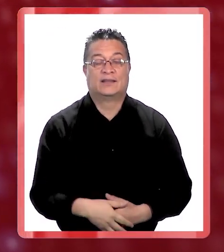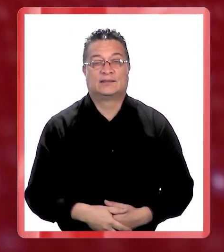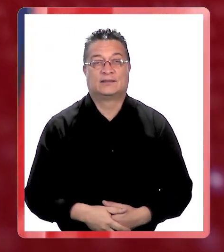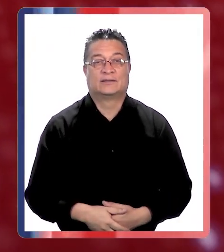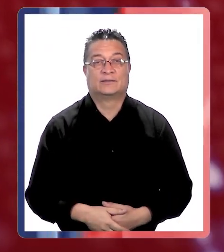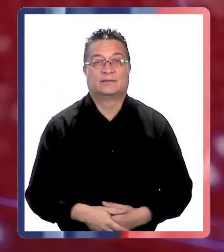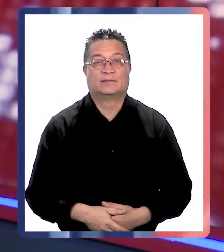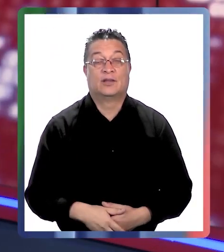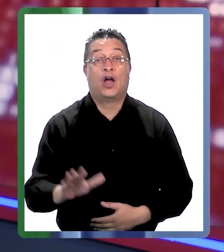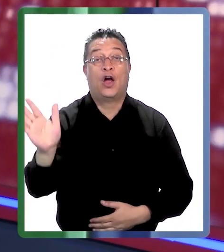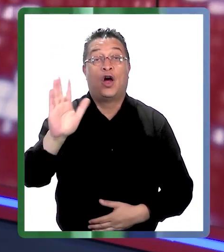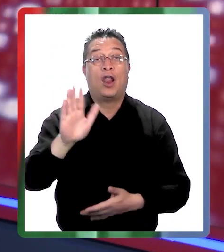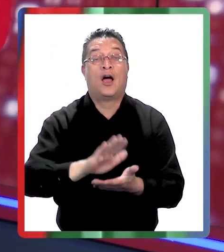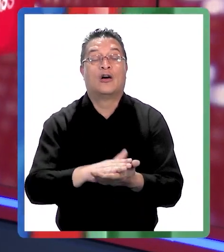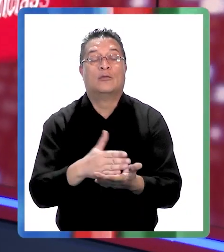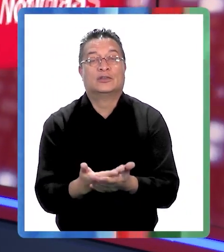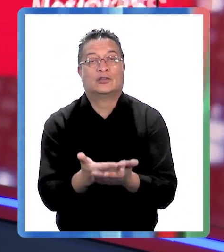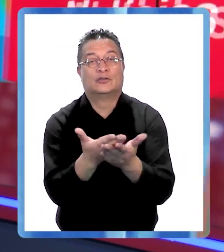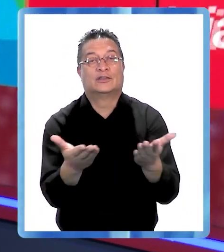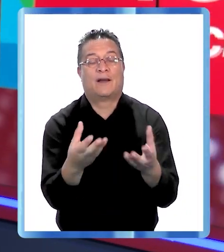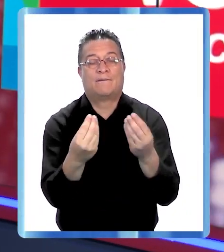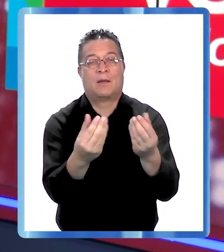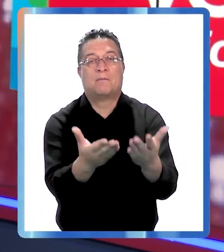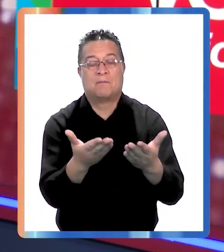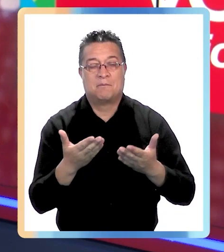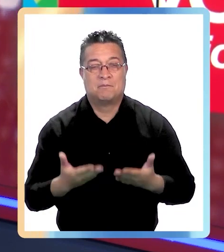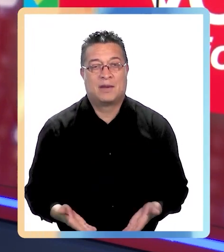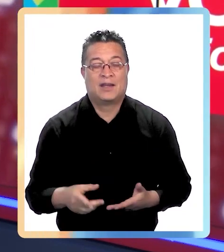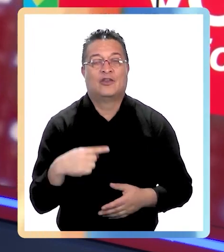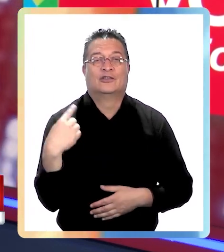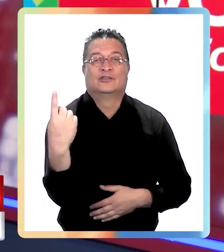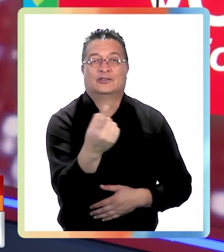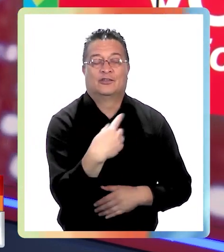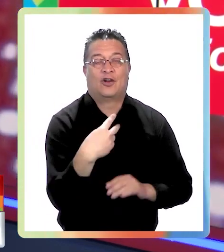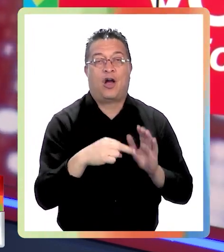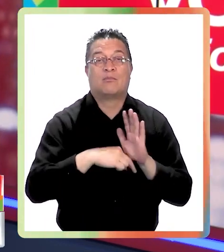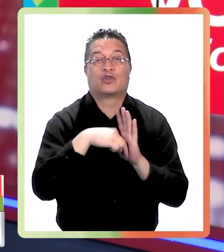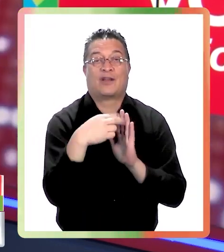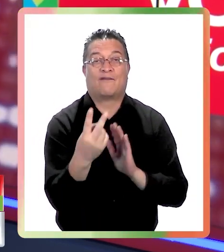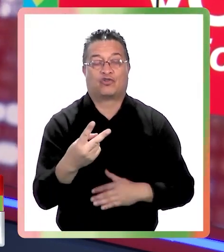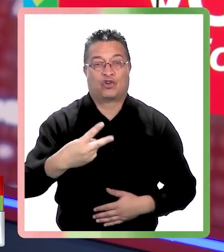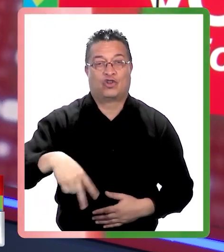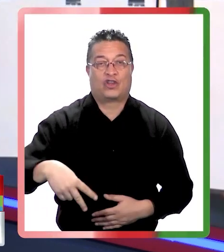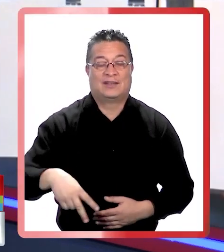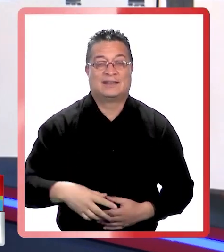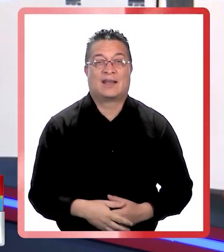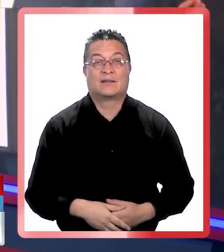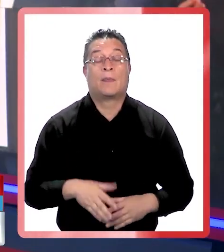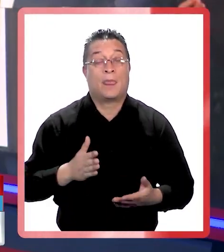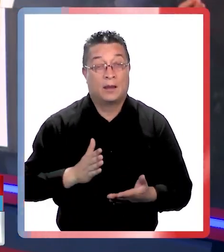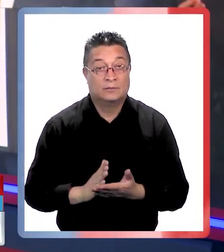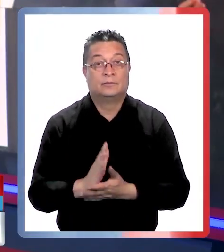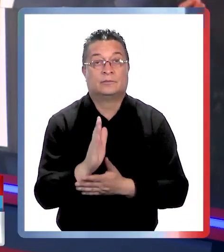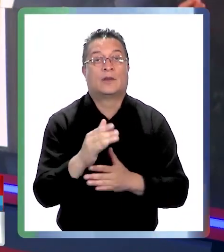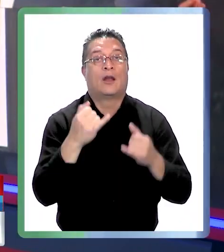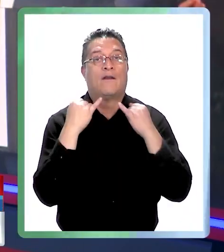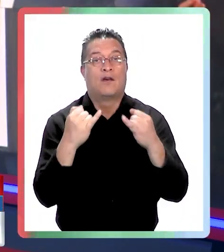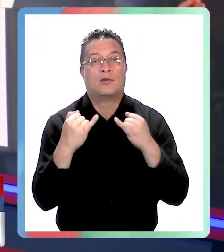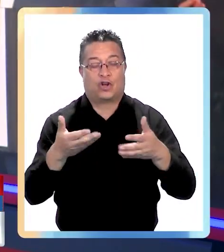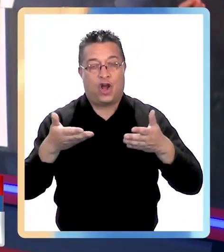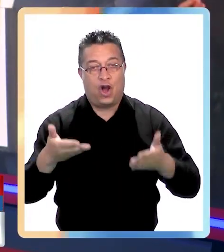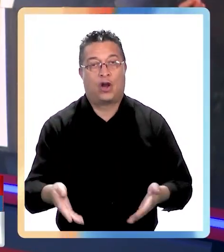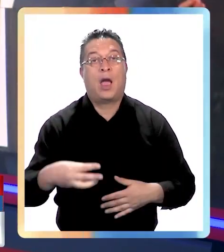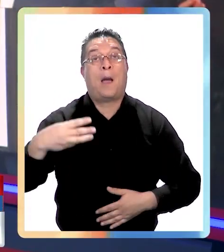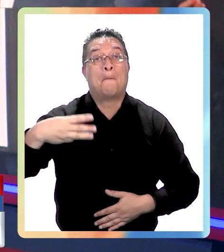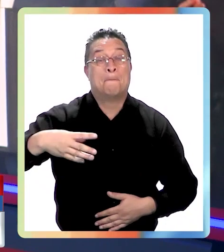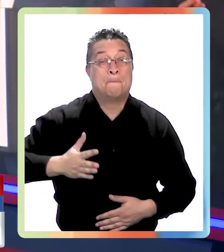Noticias. Hola, ¿cómo están ustedes? Sean muy bienvenidos y bienvenidas a Portavoz Noticias. Comenzamos el reporte de hoy